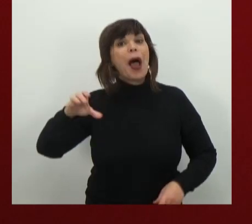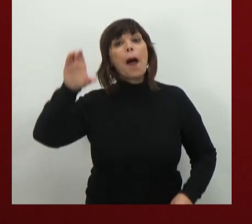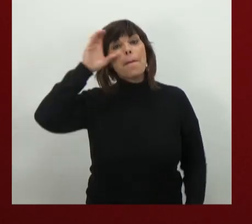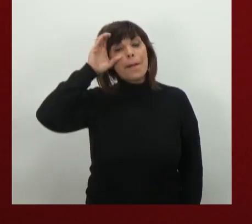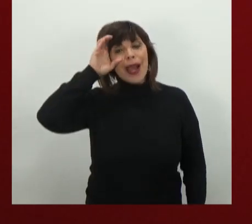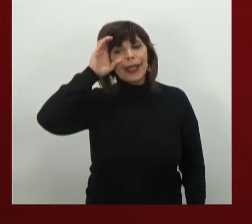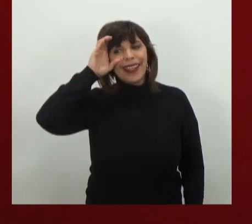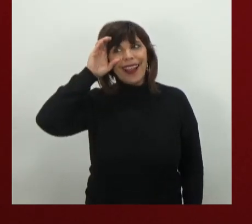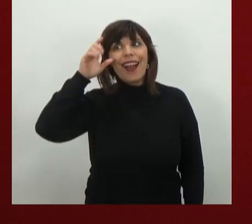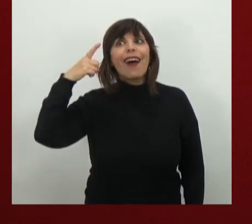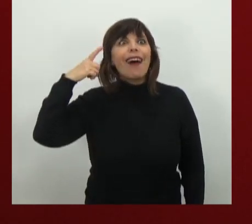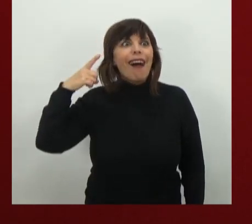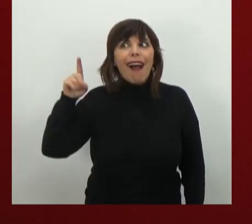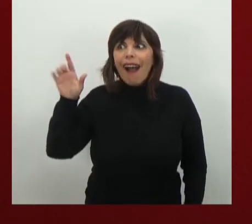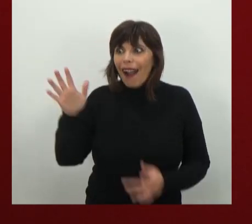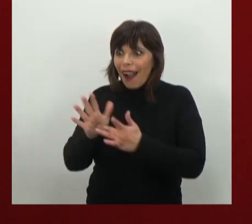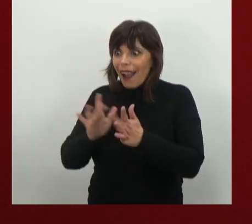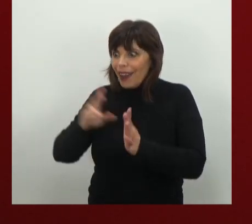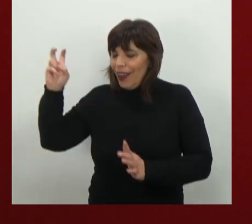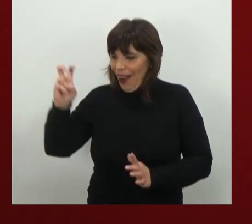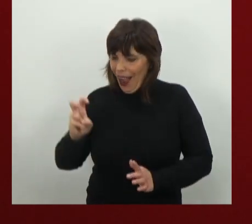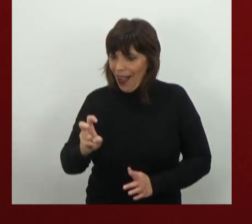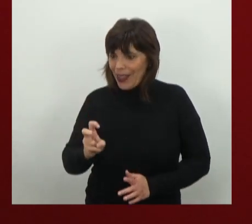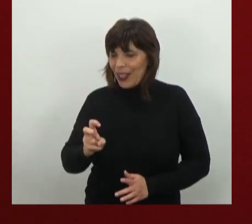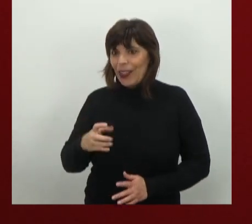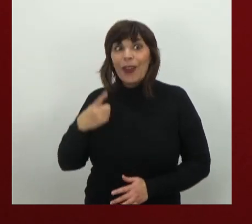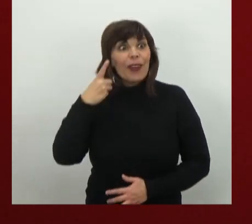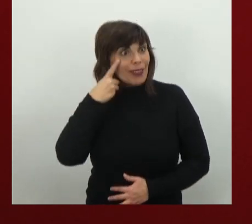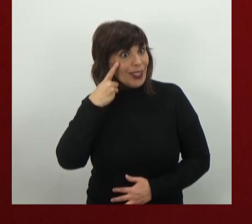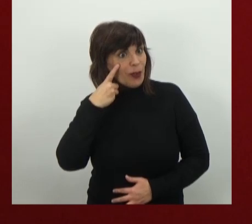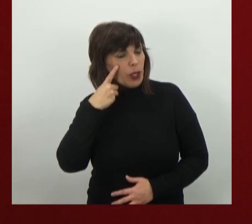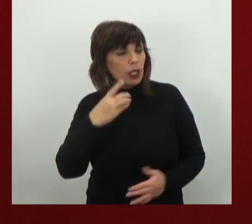Marta, en este momento, no se dio cuenta.